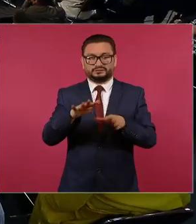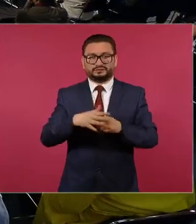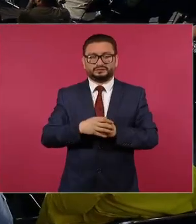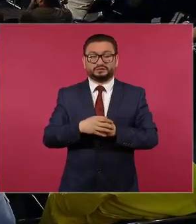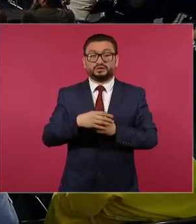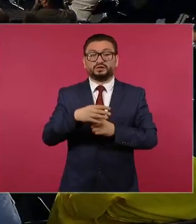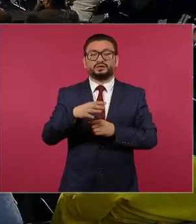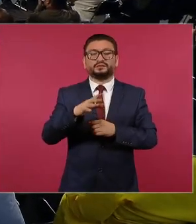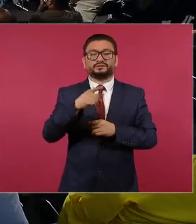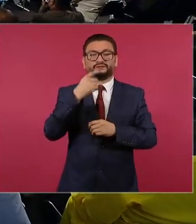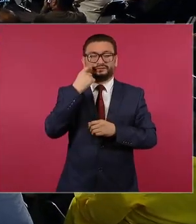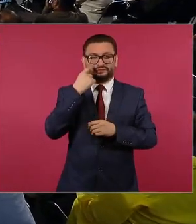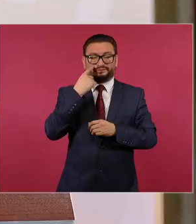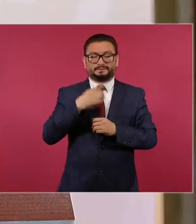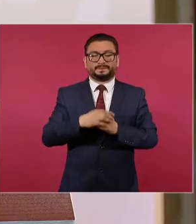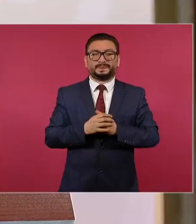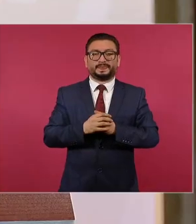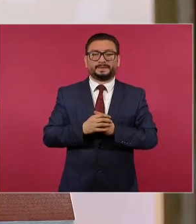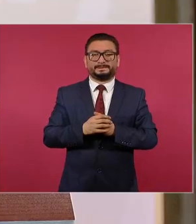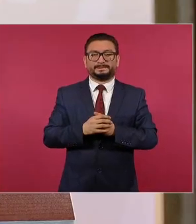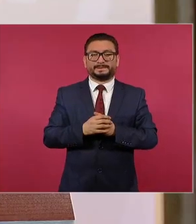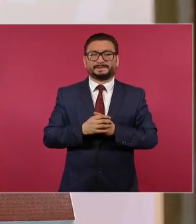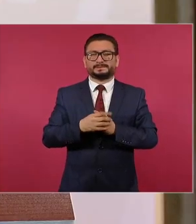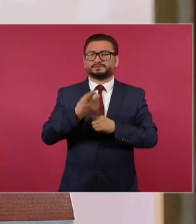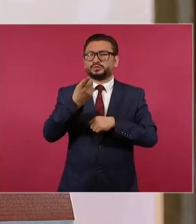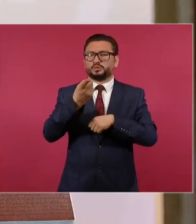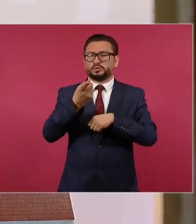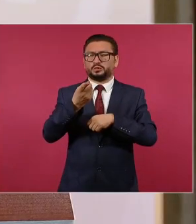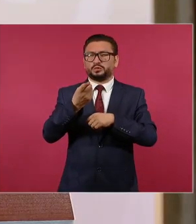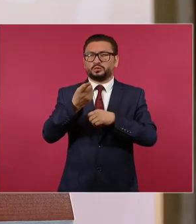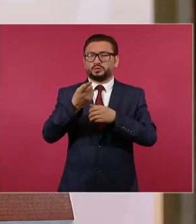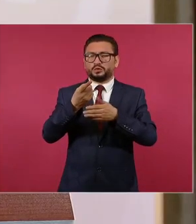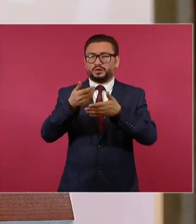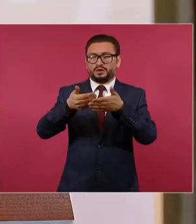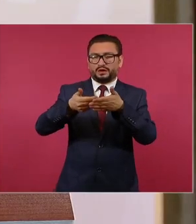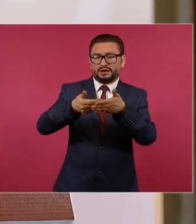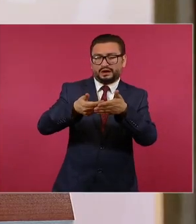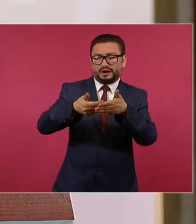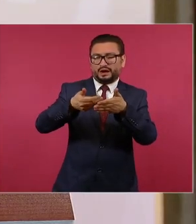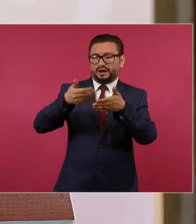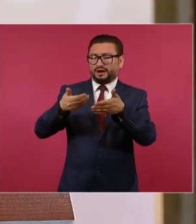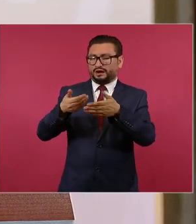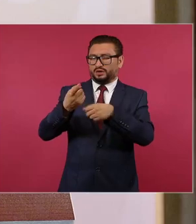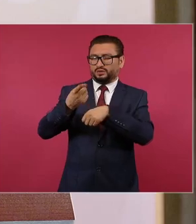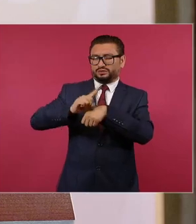Un día antes, o tres días antes, o una semana antes